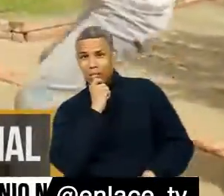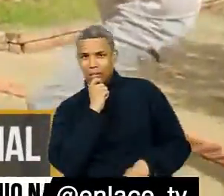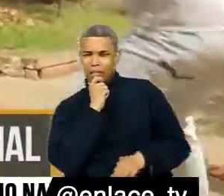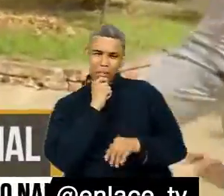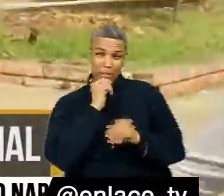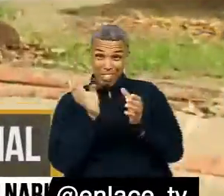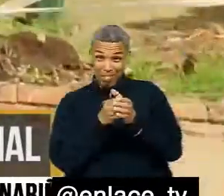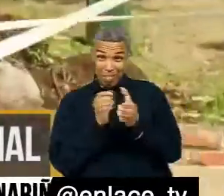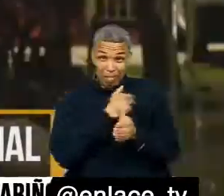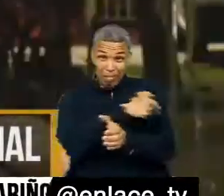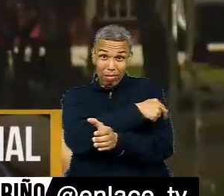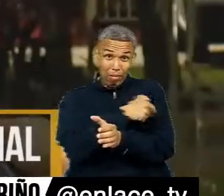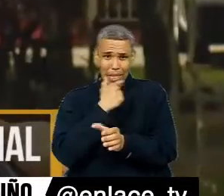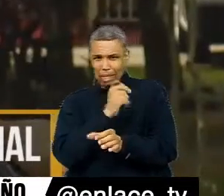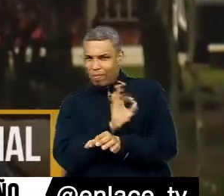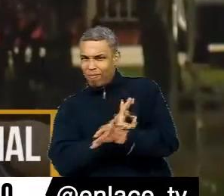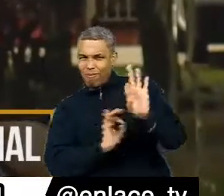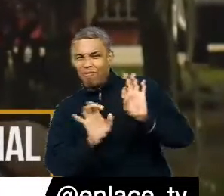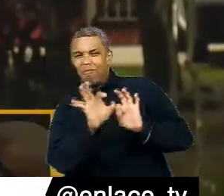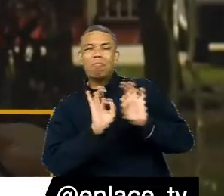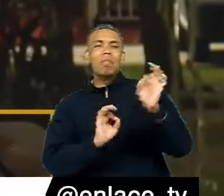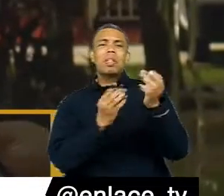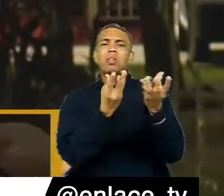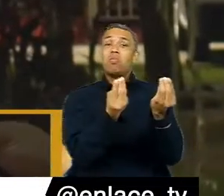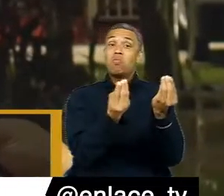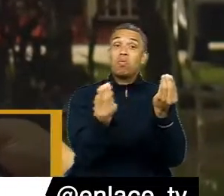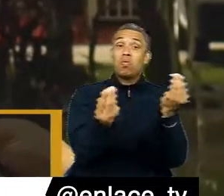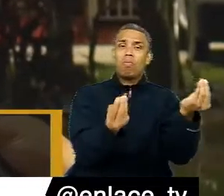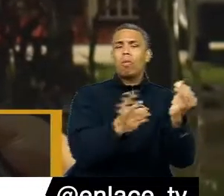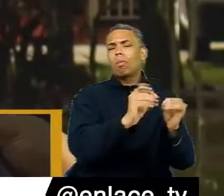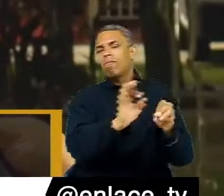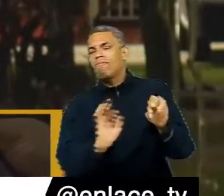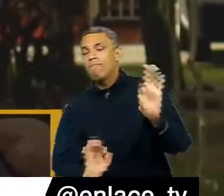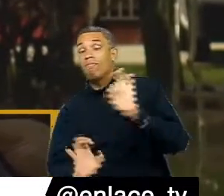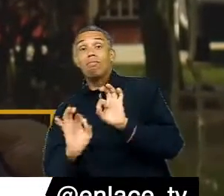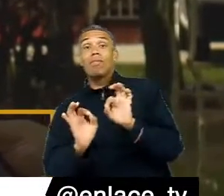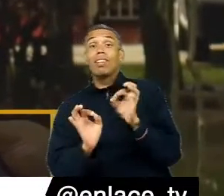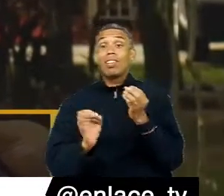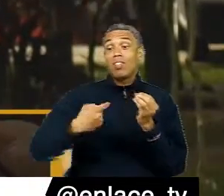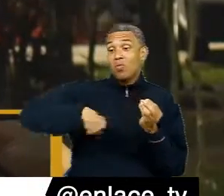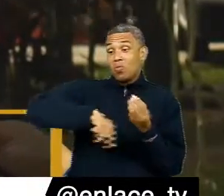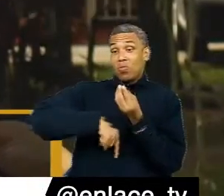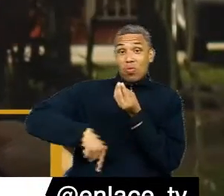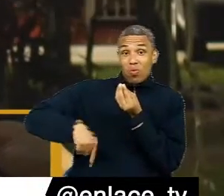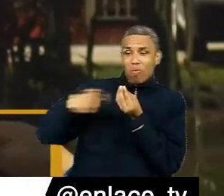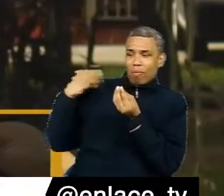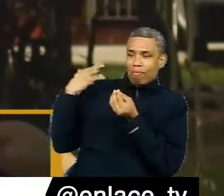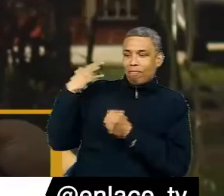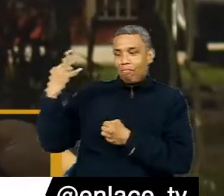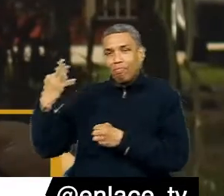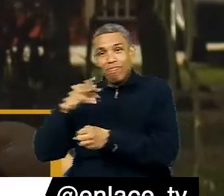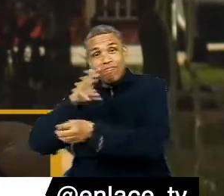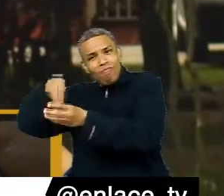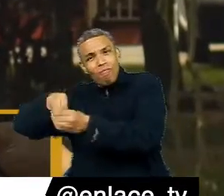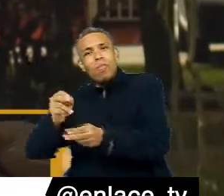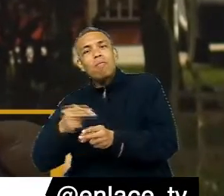en este evento cultural. A través de conversaciones que hemos tenido sobre el texto, llegamos a la conclusión que sería muy